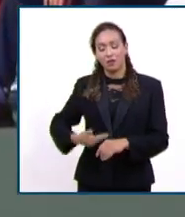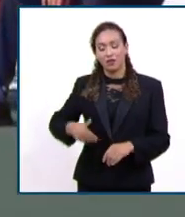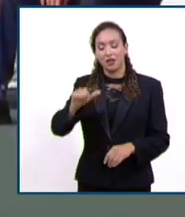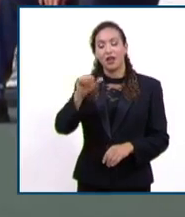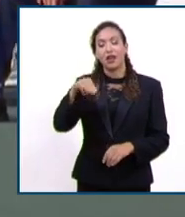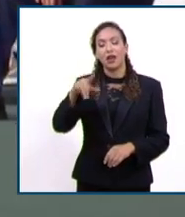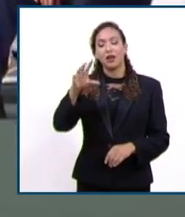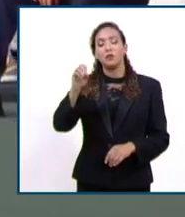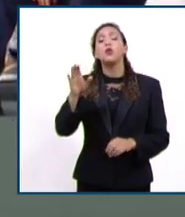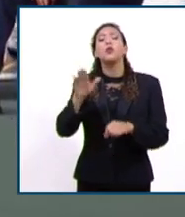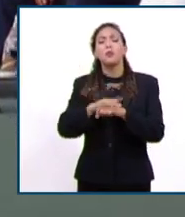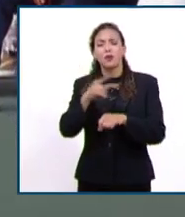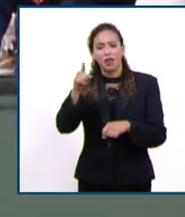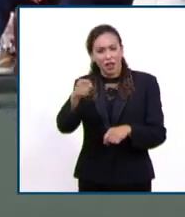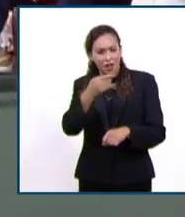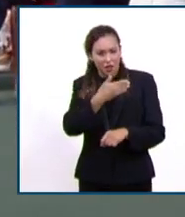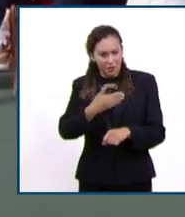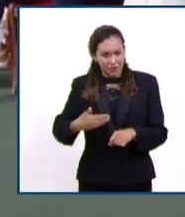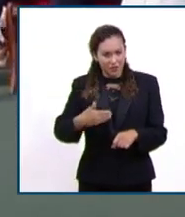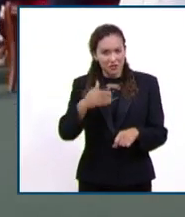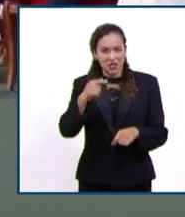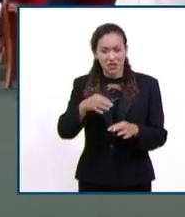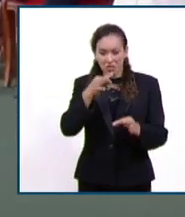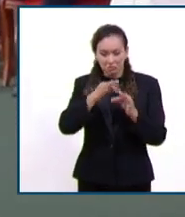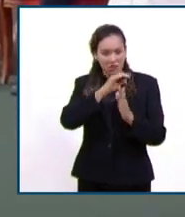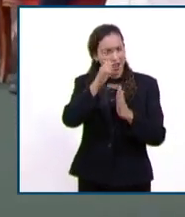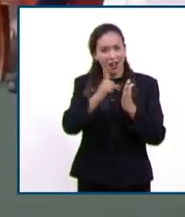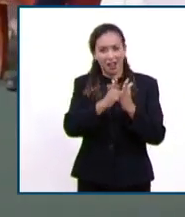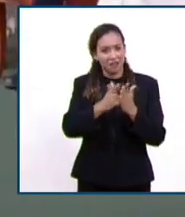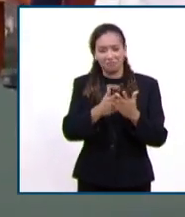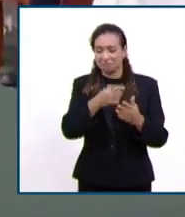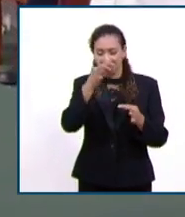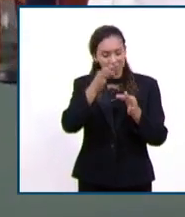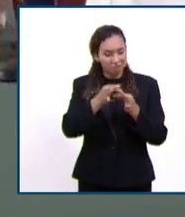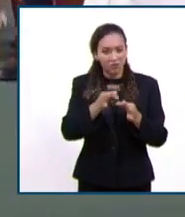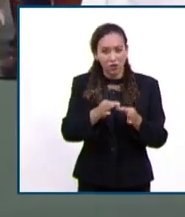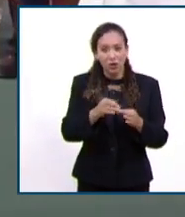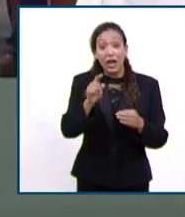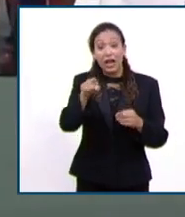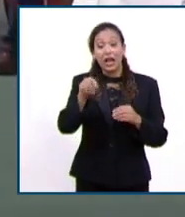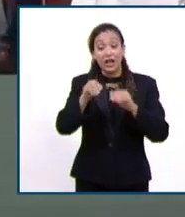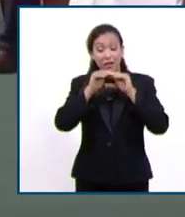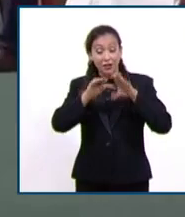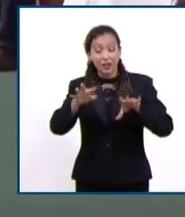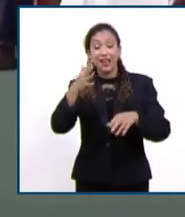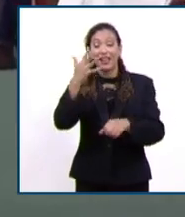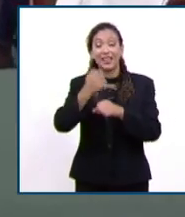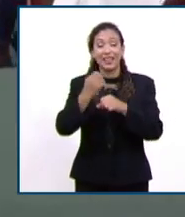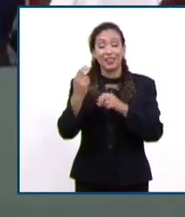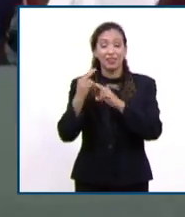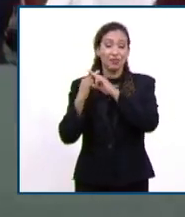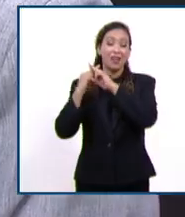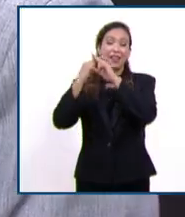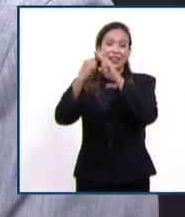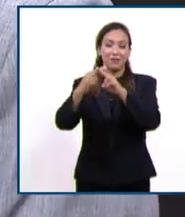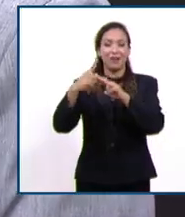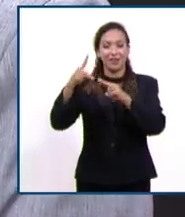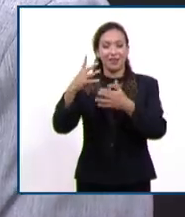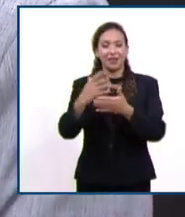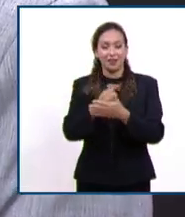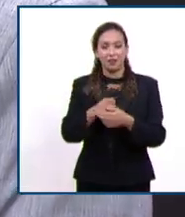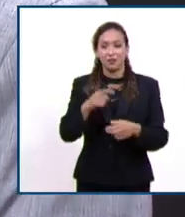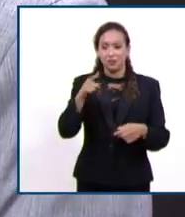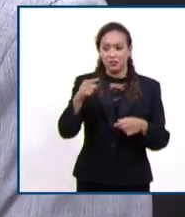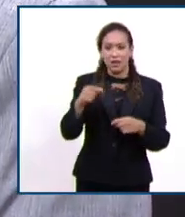violaciones a la normatividad electoral derivado del discurso que pronunció durante el evento por el 5º aniversario de su triunfo. La